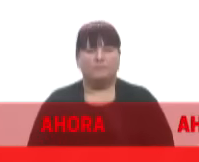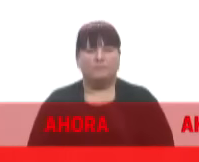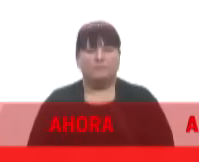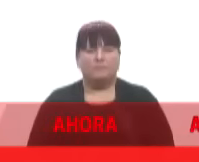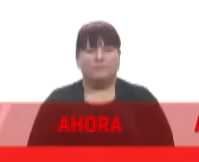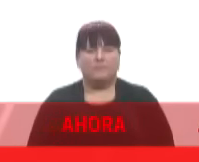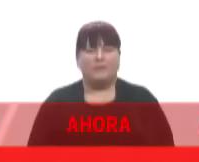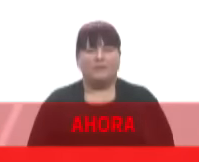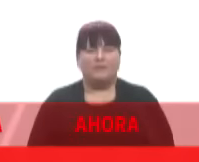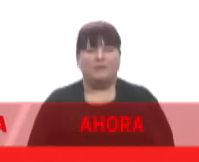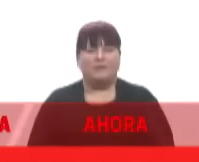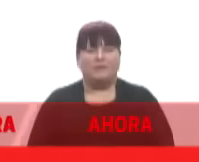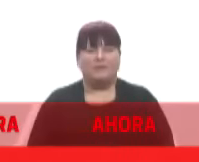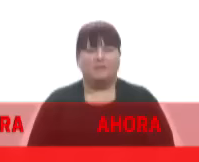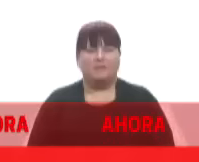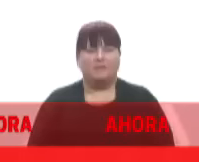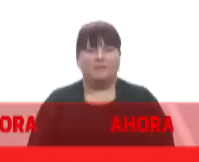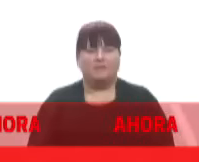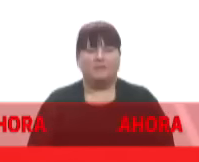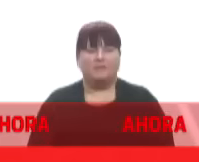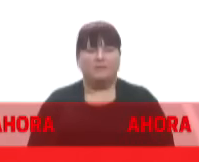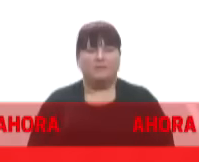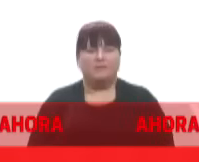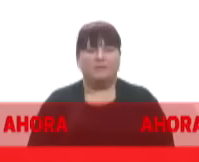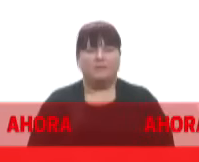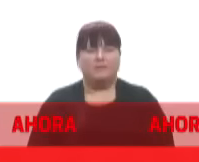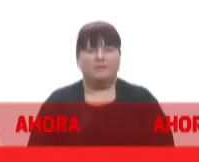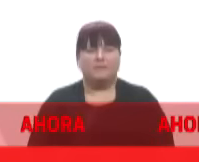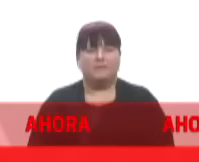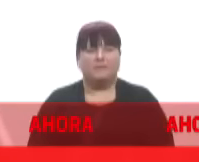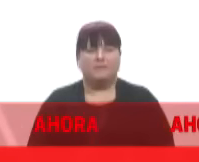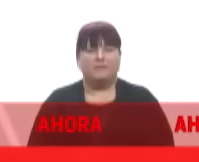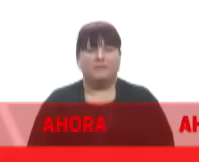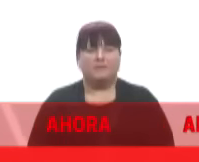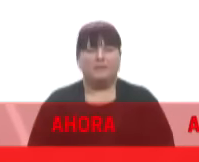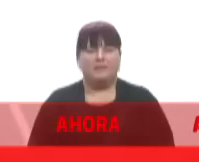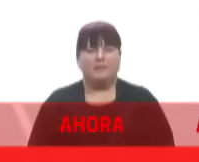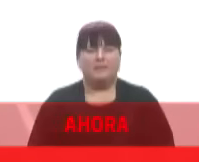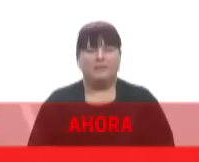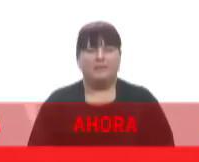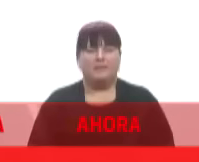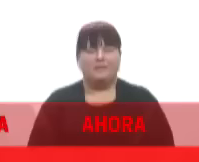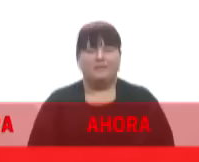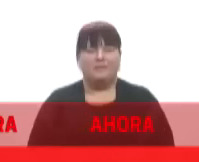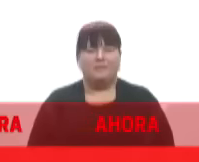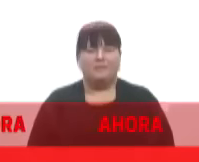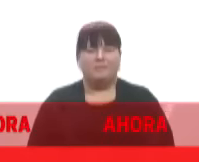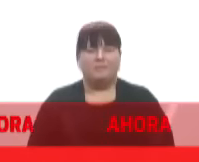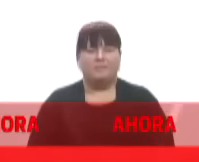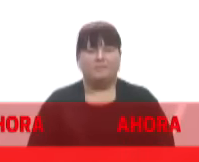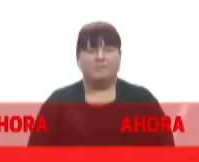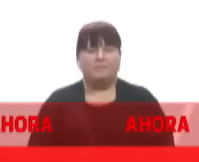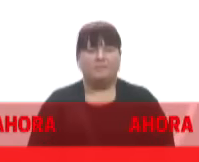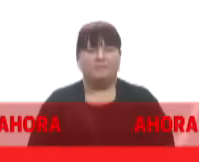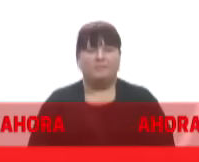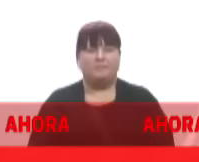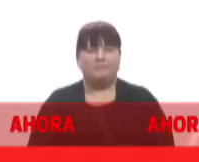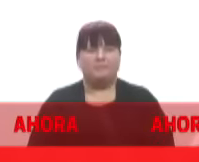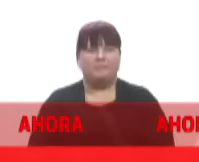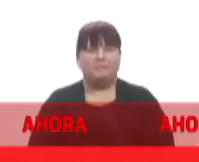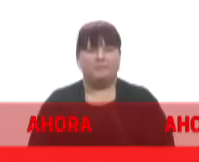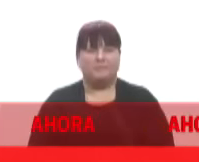tiempo como viendo si lo que le están pidiendo los senadores es factible, se puede, no se puede, qué quiere decir, etcétera, etcétera, y le